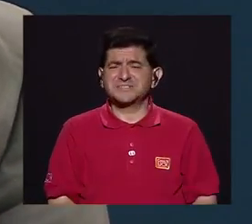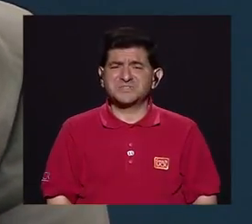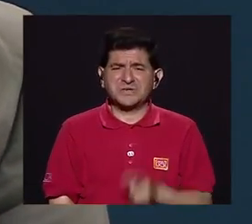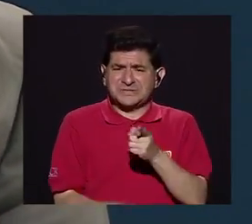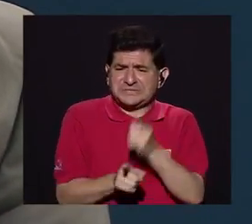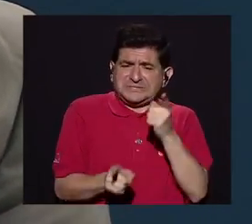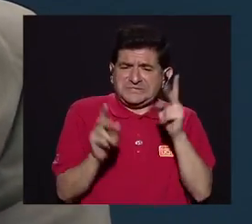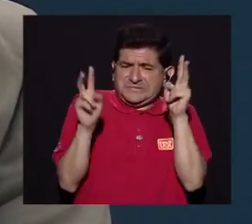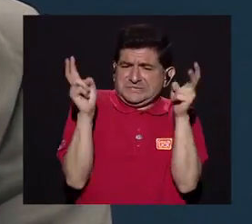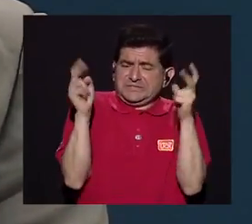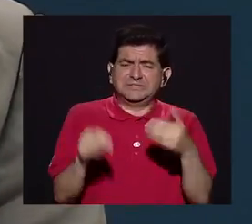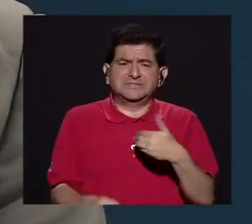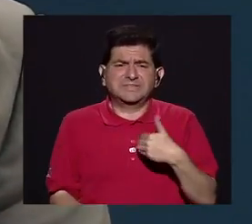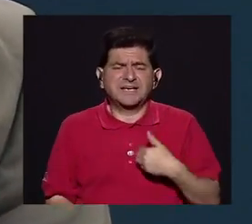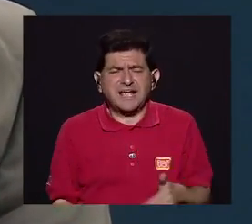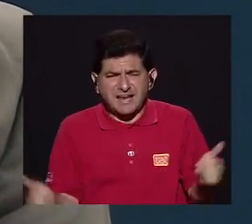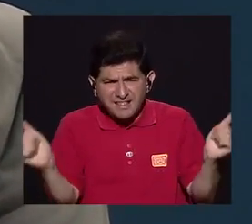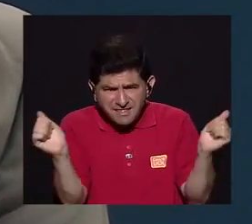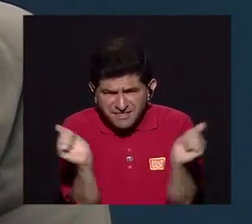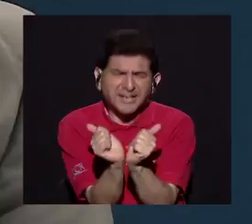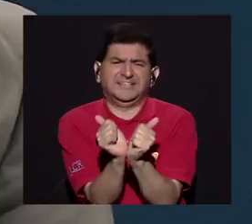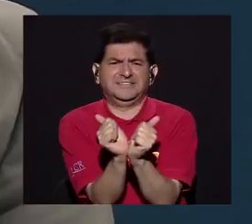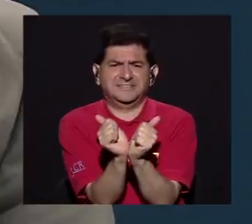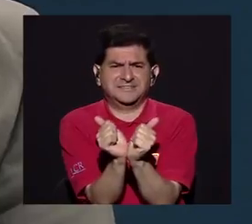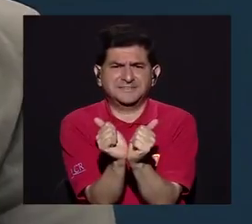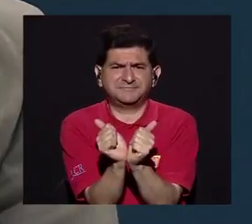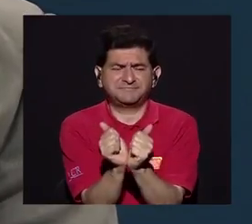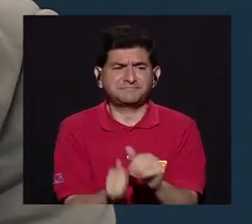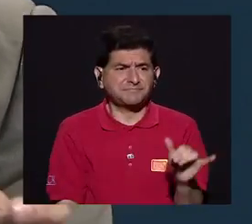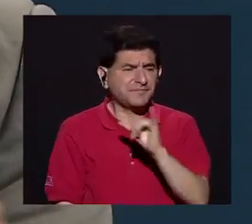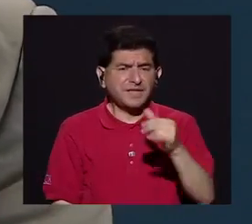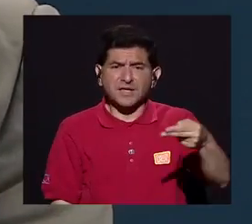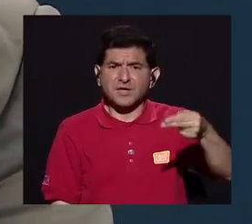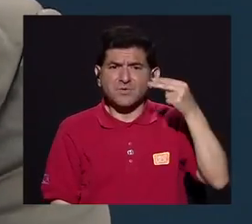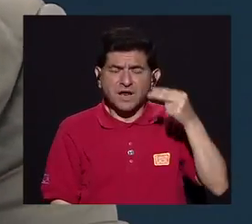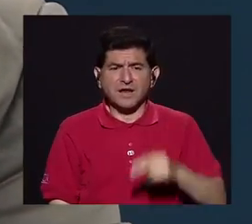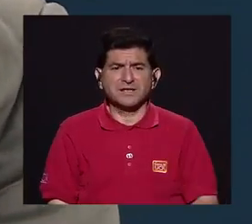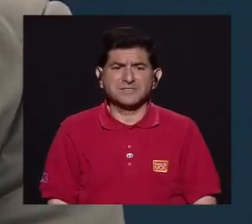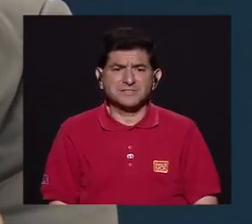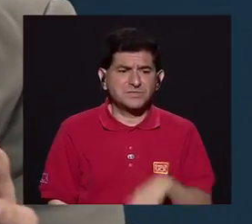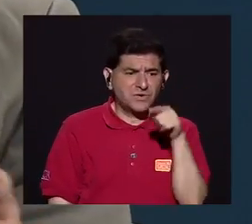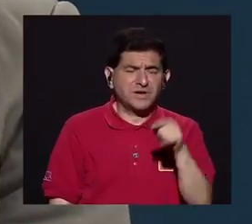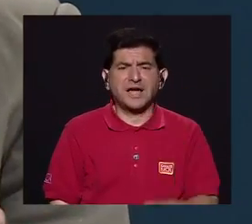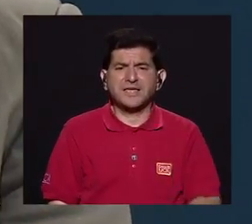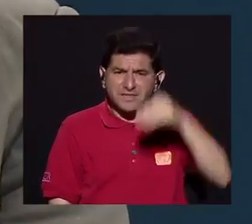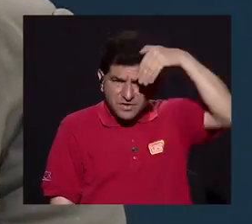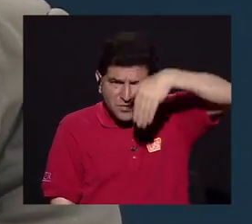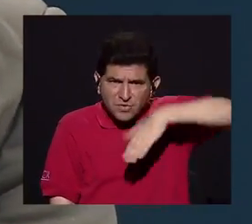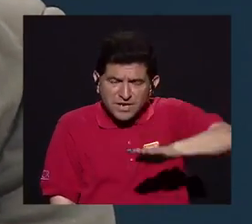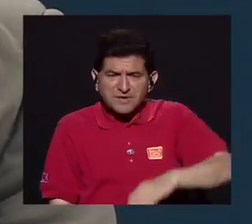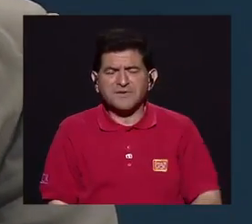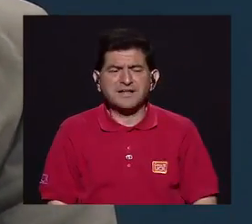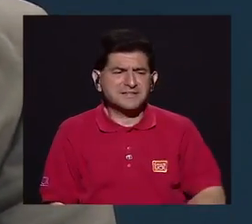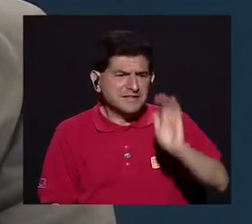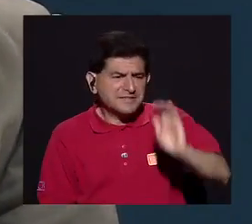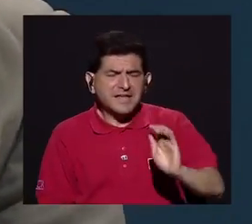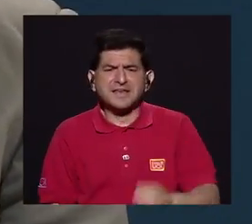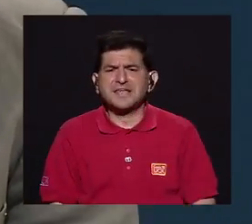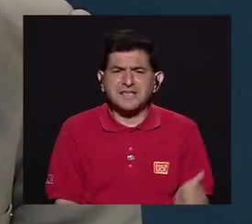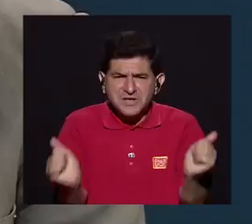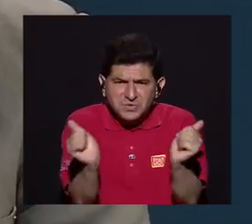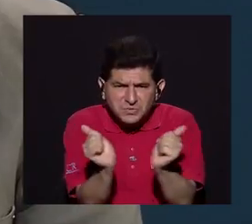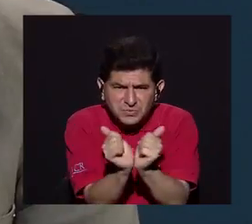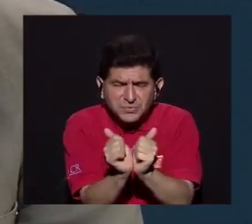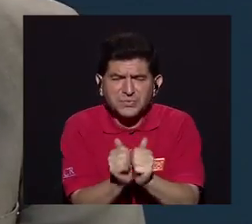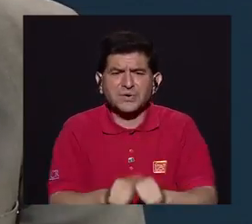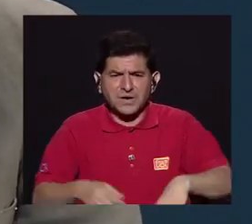que tenemos ese grillete que es como la historia del elefante, que le pusieron el grillete de muy pequeñuelo y